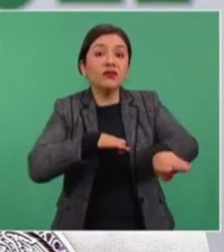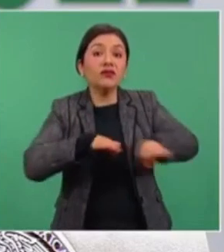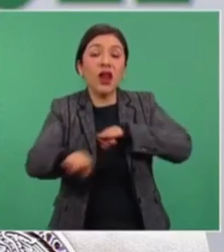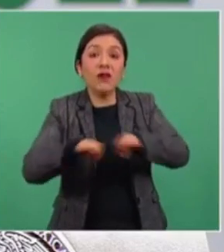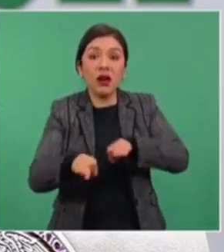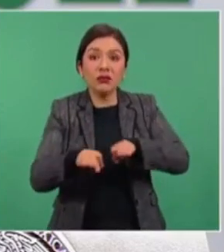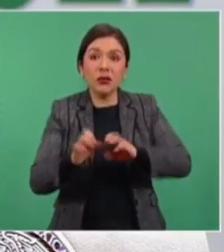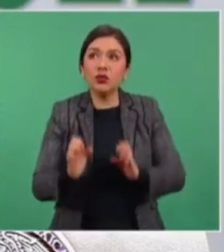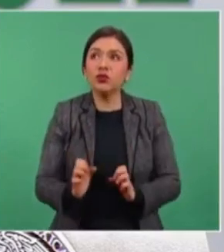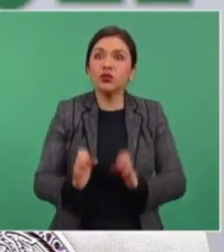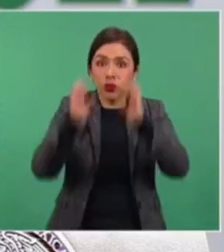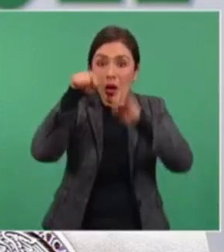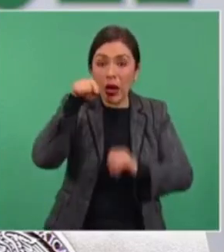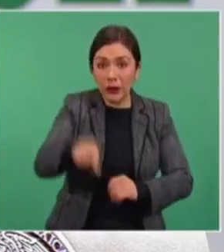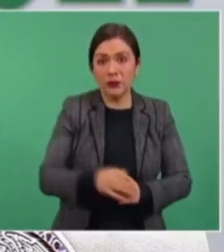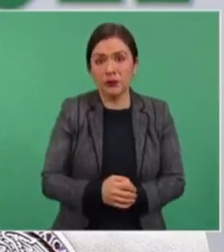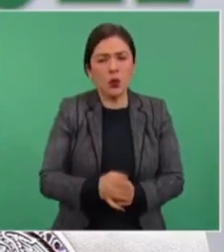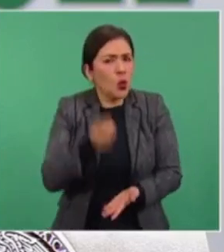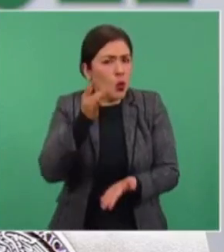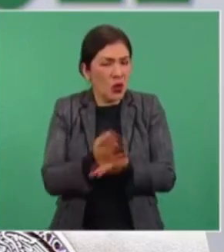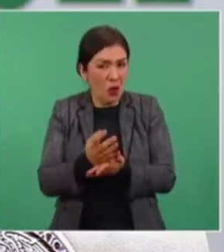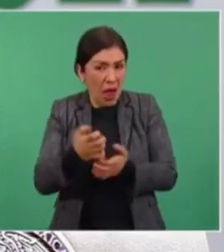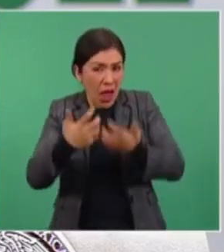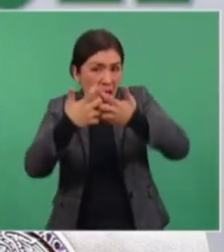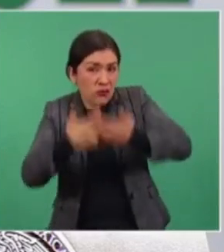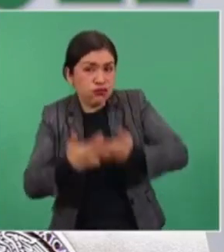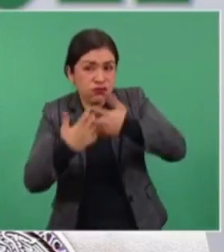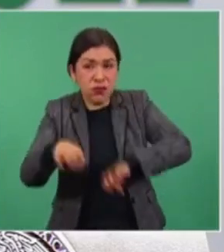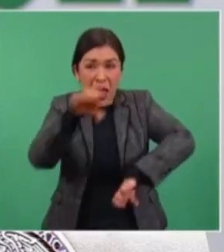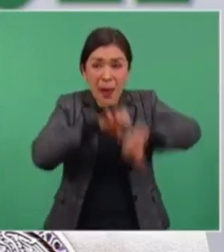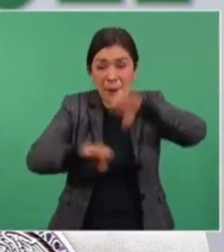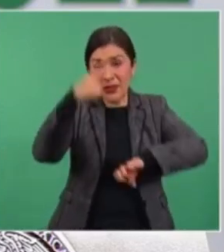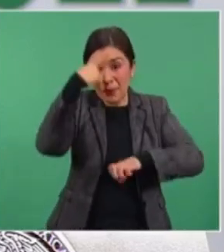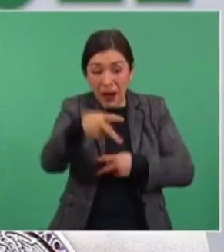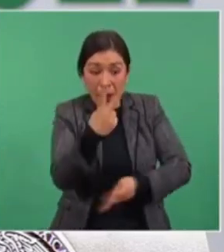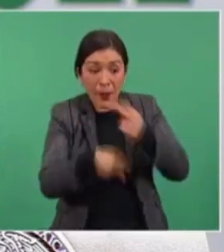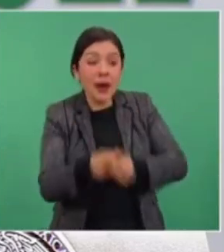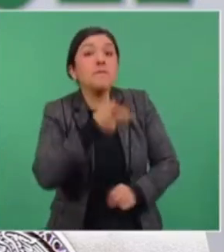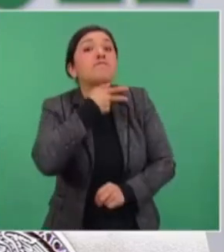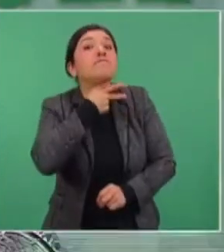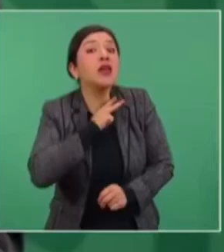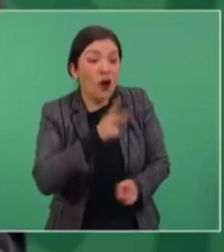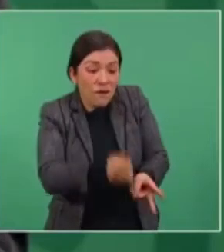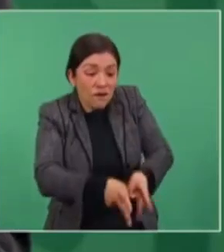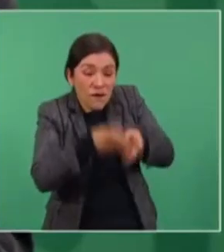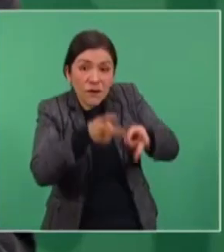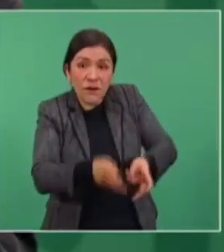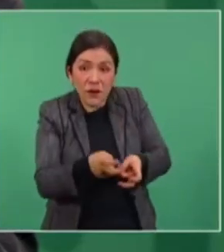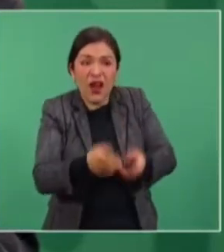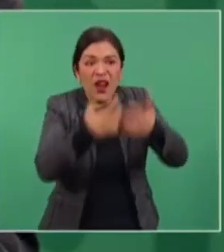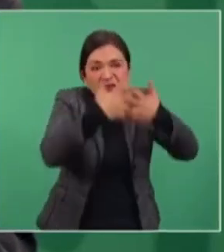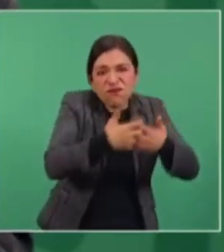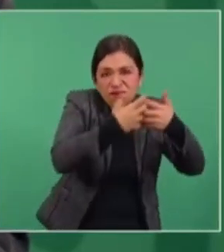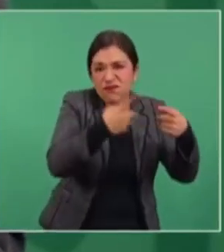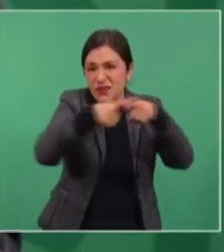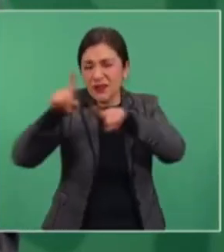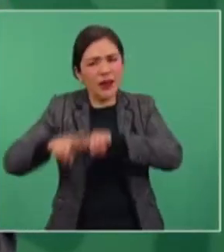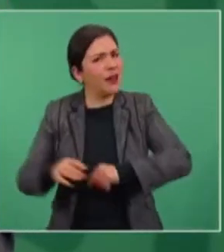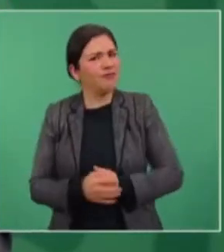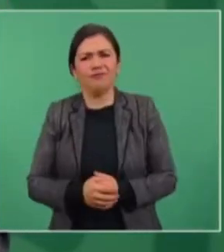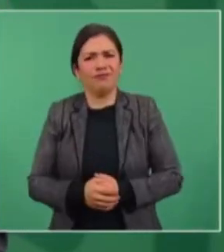Pemex, que no es solo una empresa productora de insumos energéticos y petroquímicos, sino además